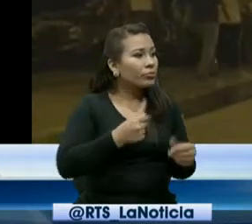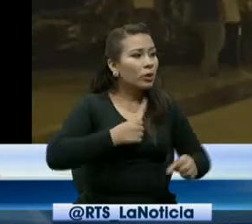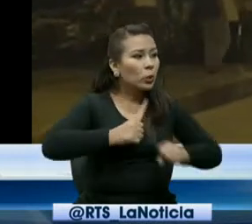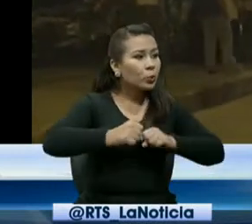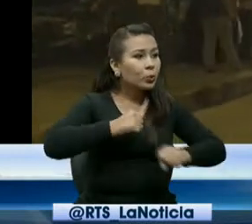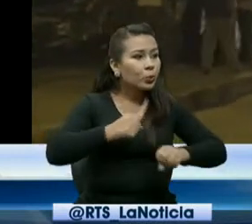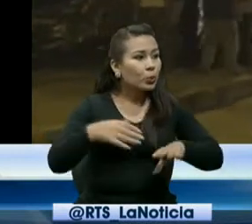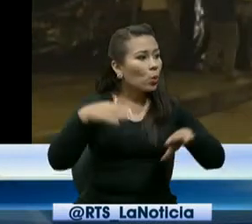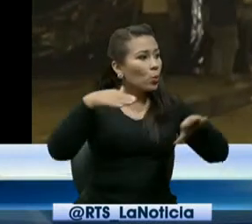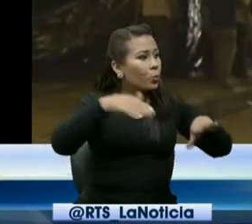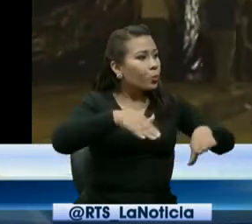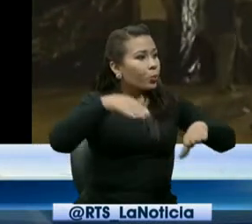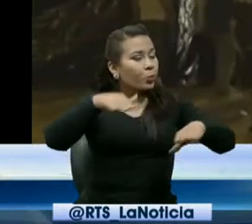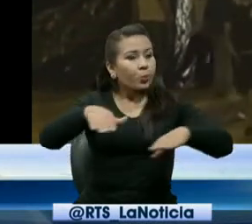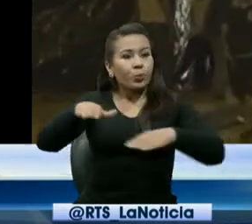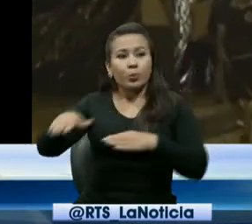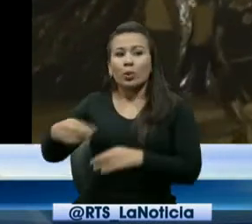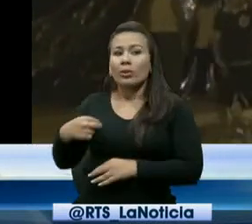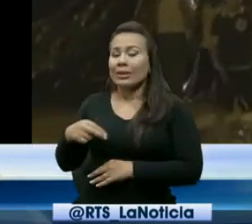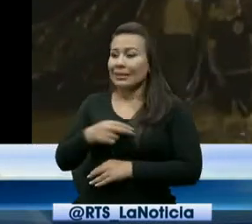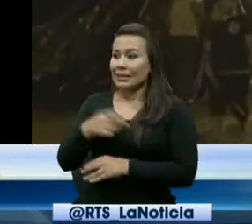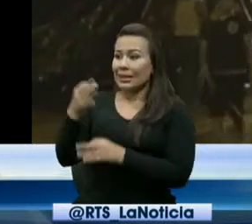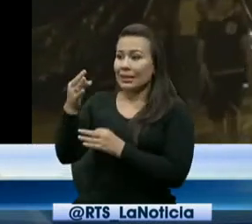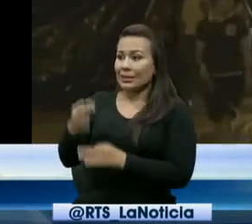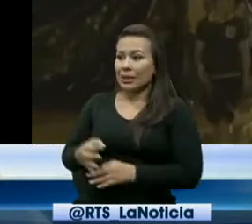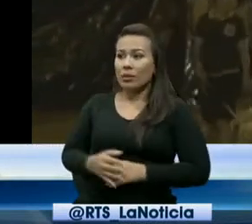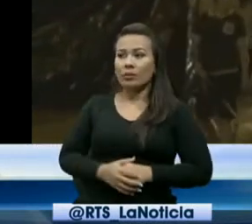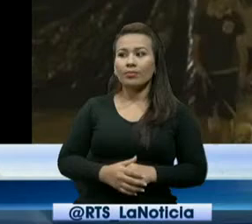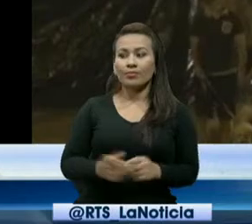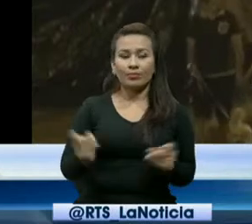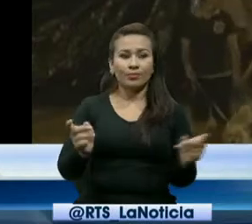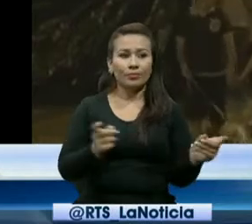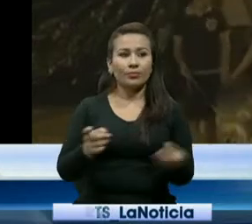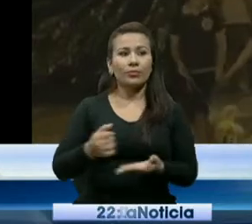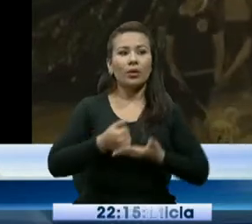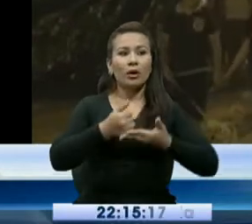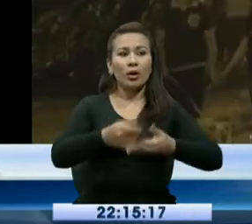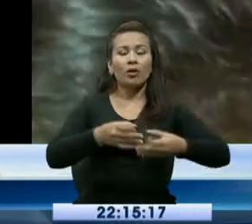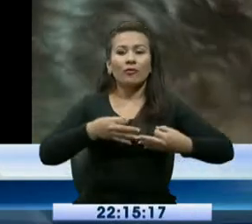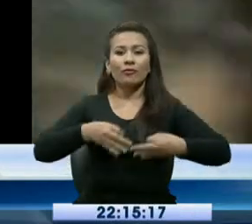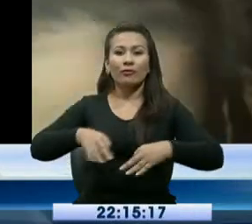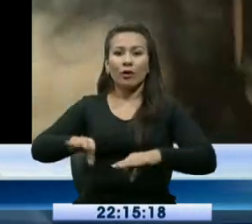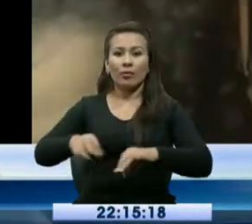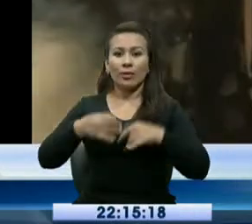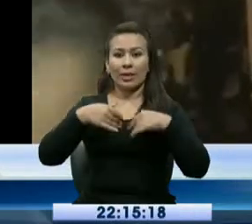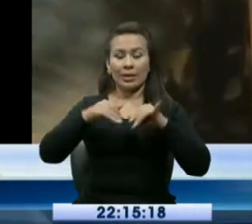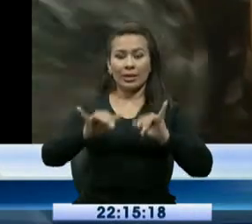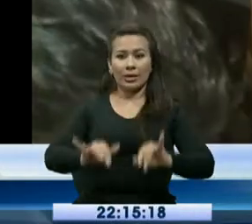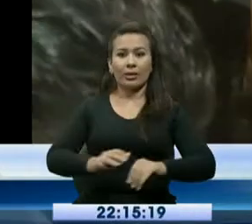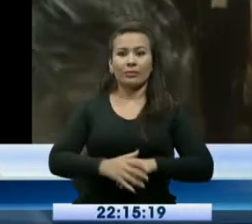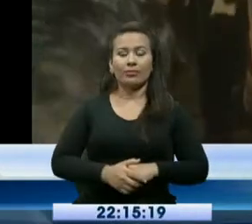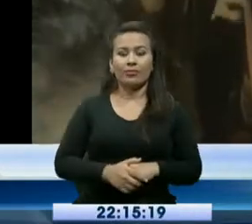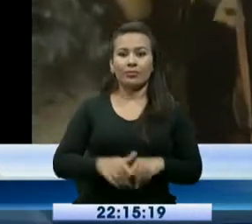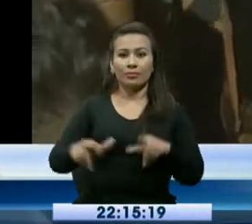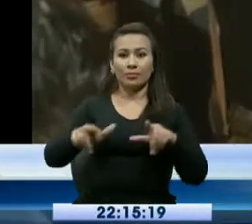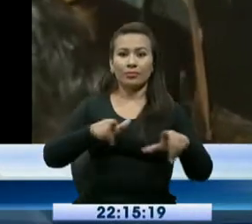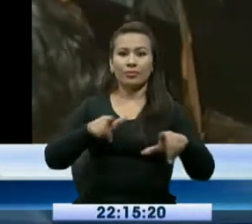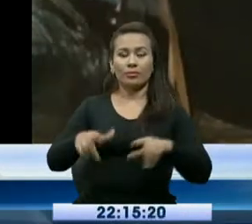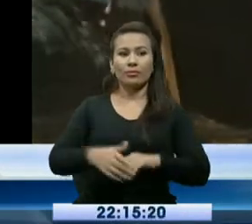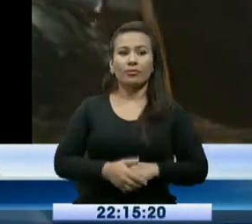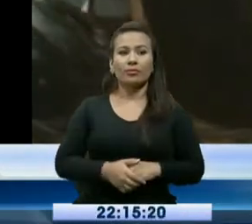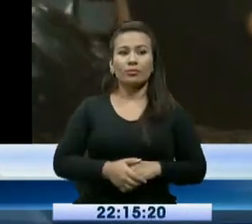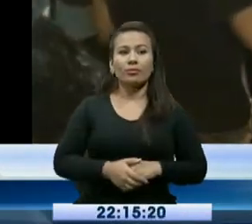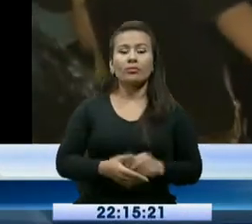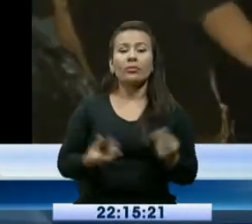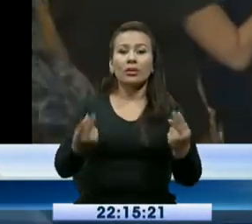organismos pertinentes y que tratamos de garantizar de alguna manera su estadía en el sitio. Ahora vemos que en este día,